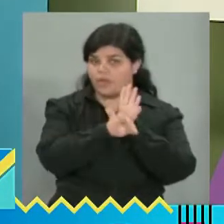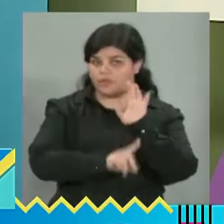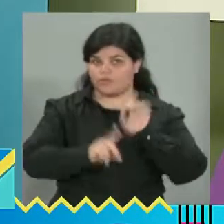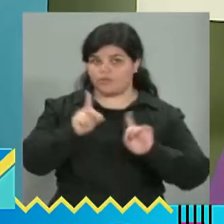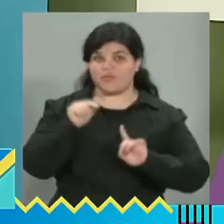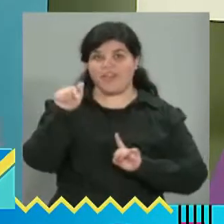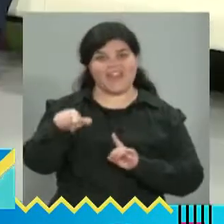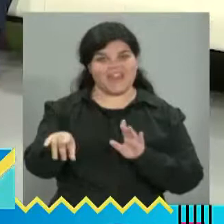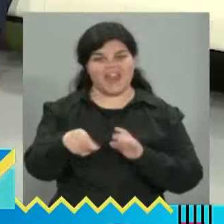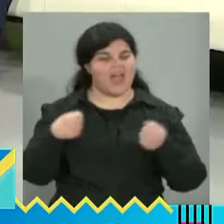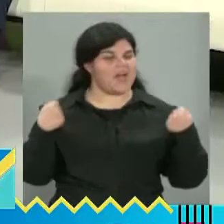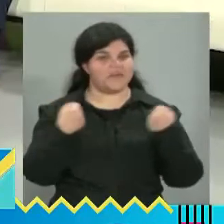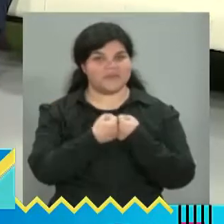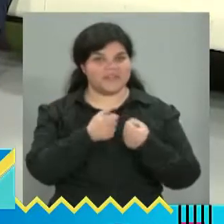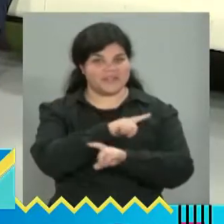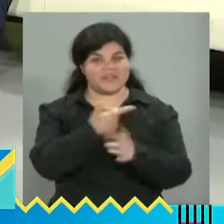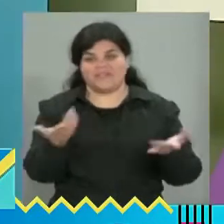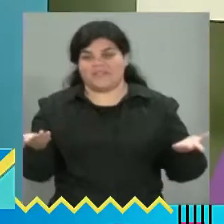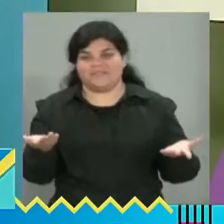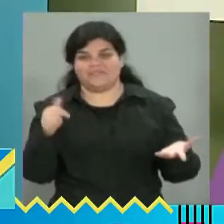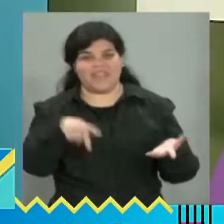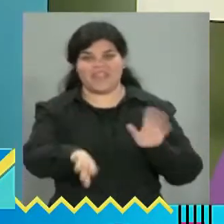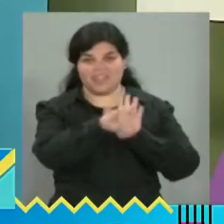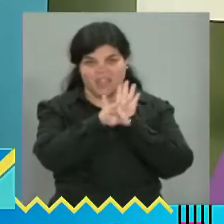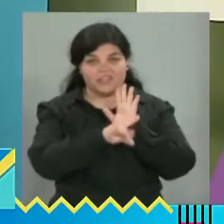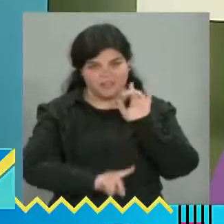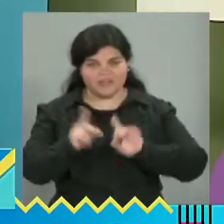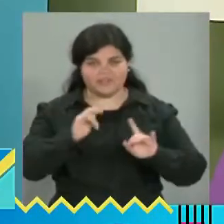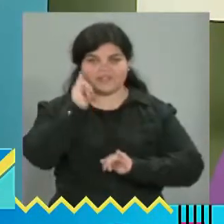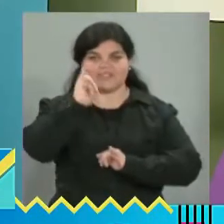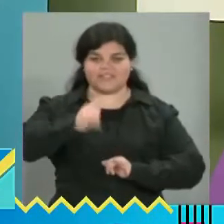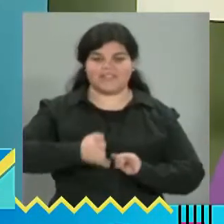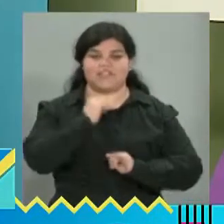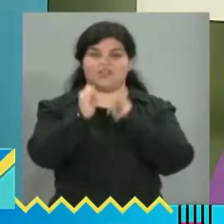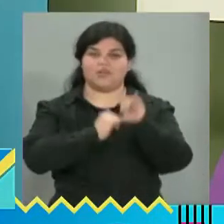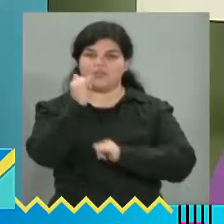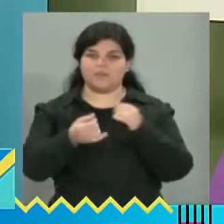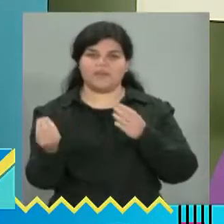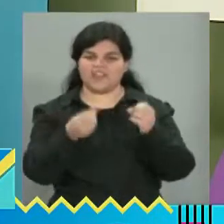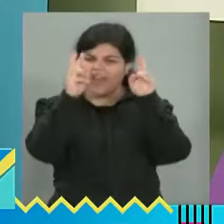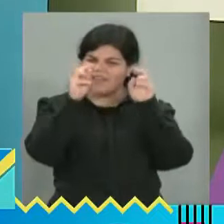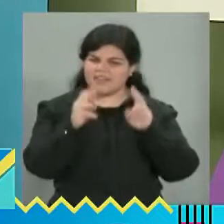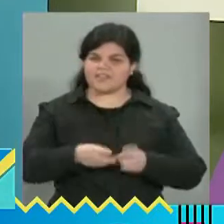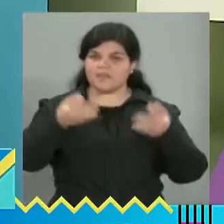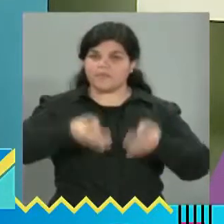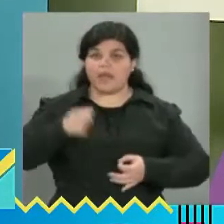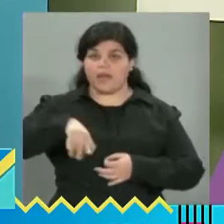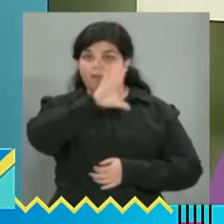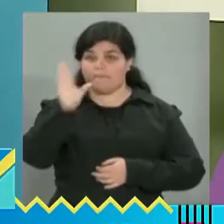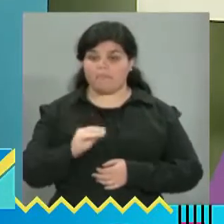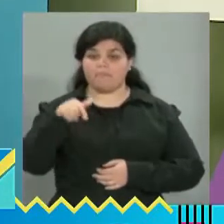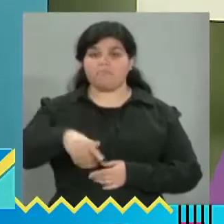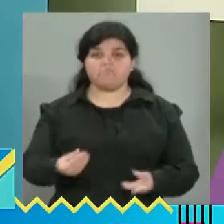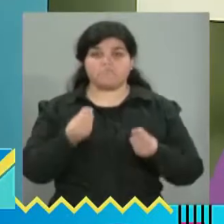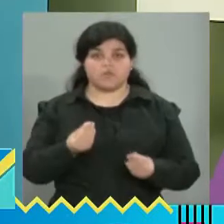está muy de acuerdo, pero vamos a dar algunos datos para poder seguir analizando qué pasa en nuestro país con respecto al